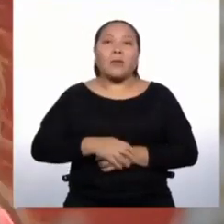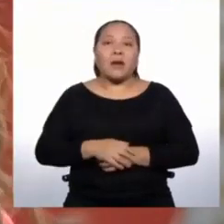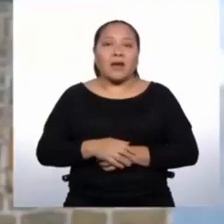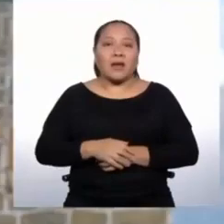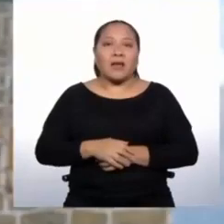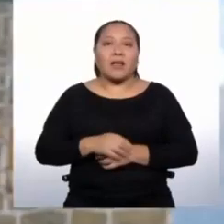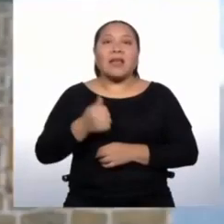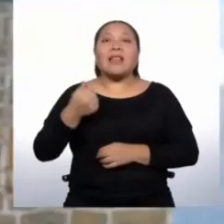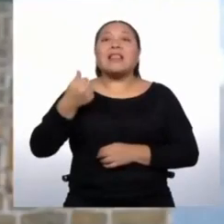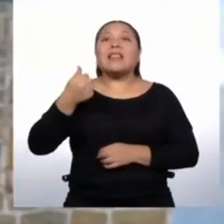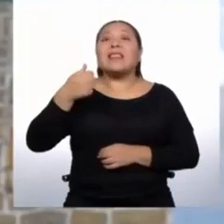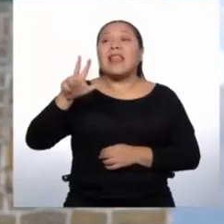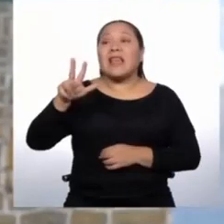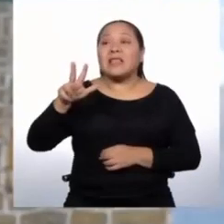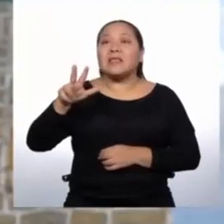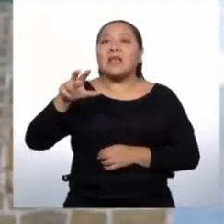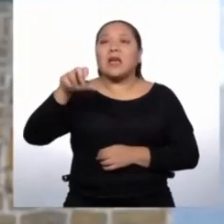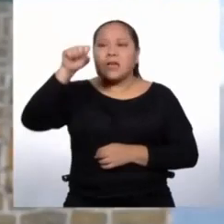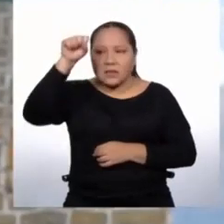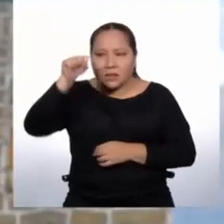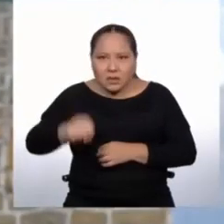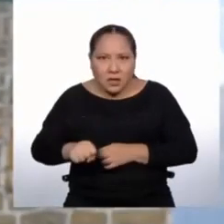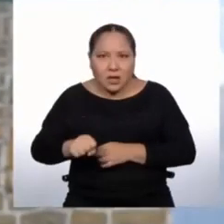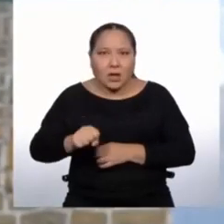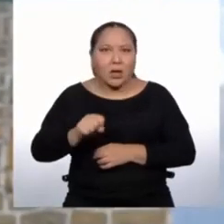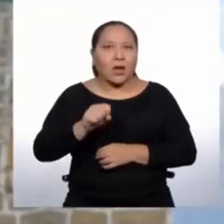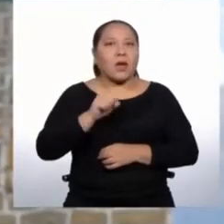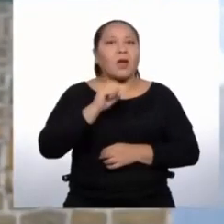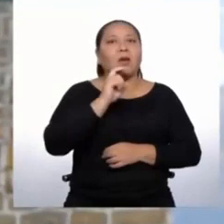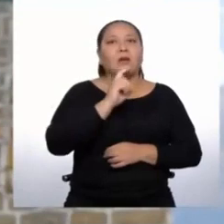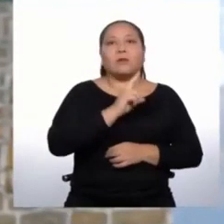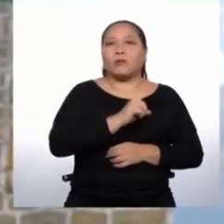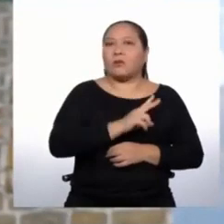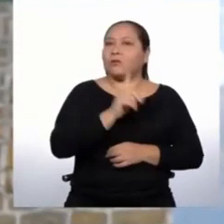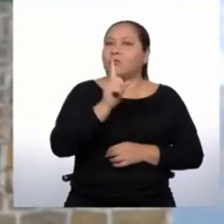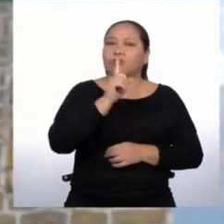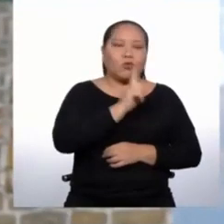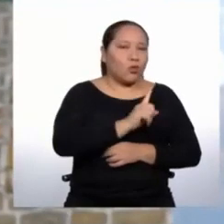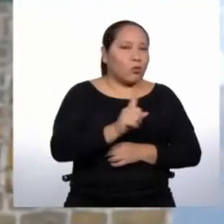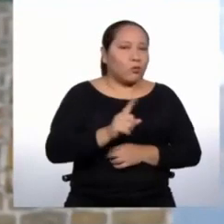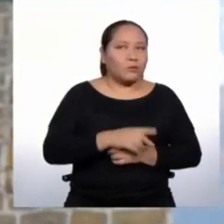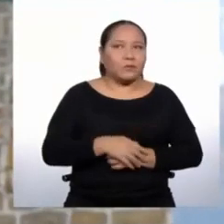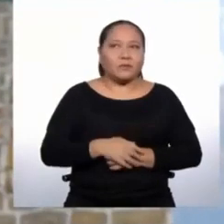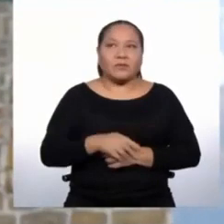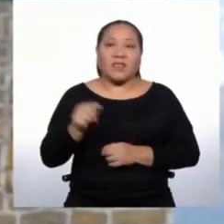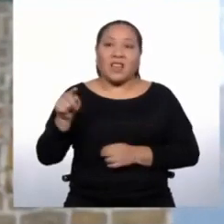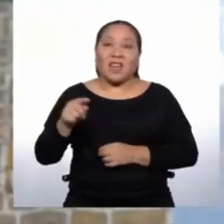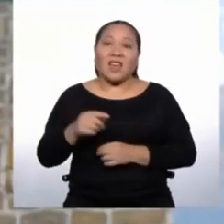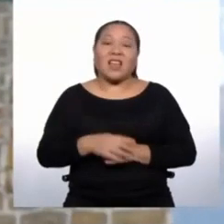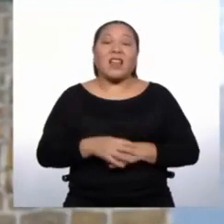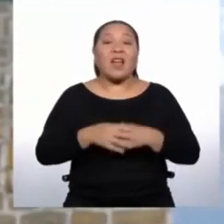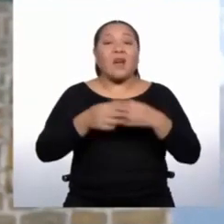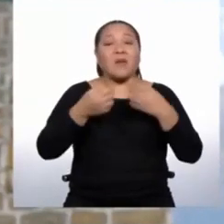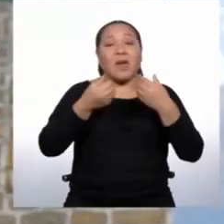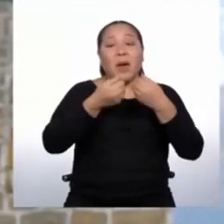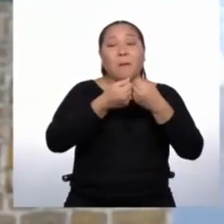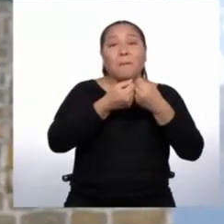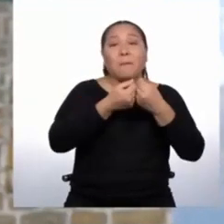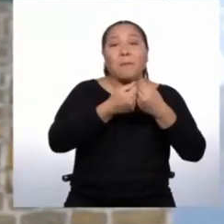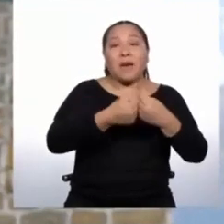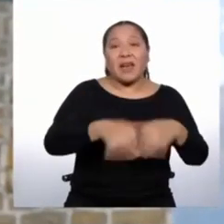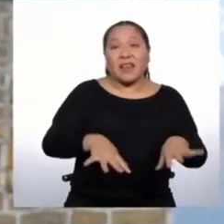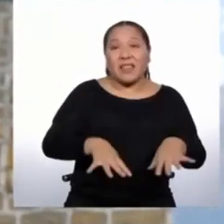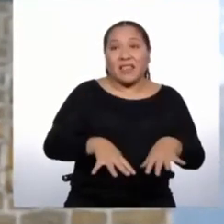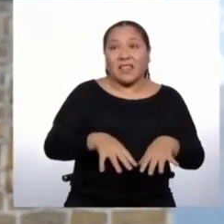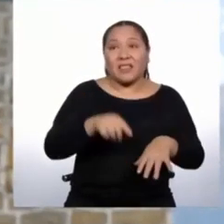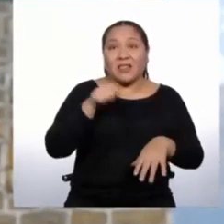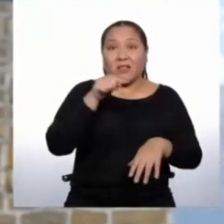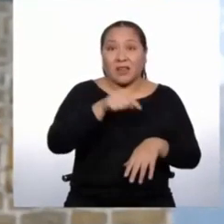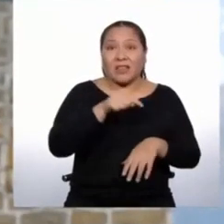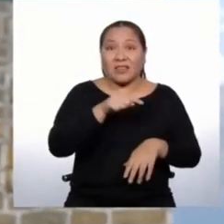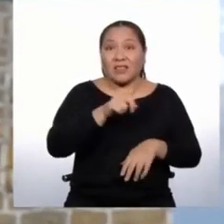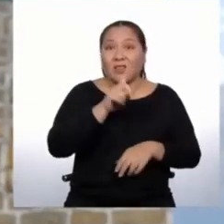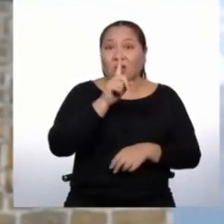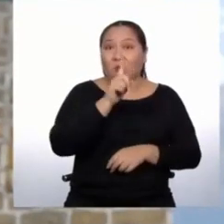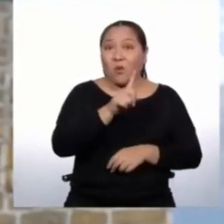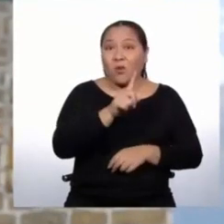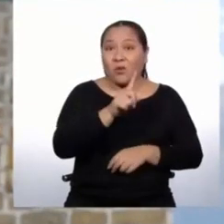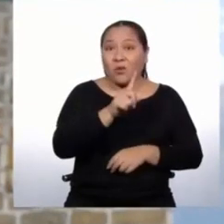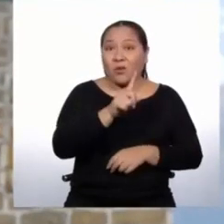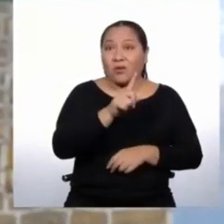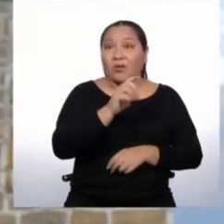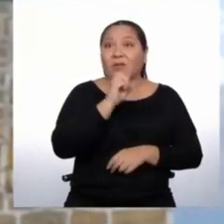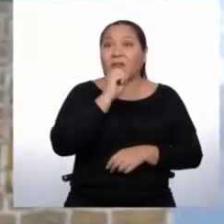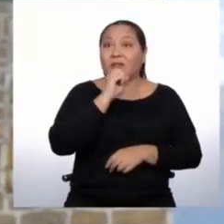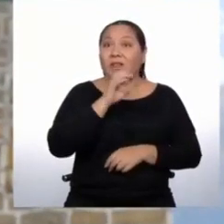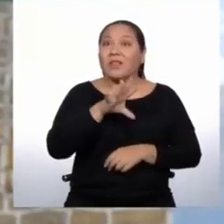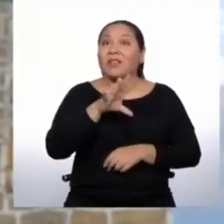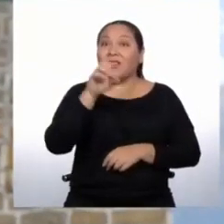11. Riquelme, quien había perdido la partida de ajedrez por intervención de Atahualpa, fue uno de los 13 que suscribió